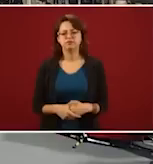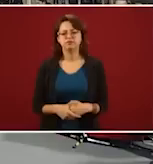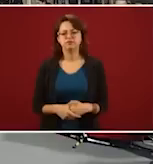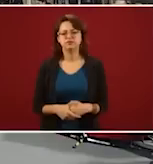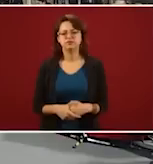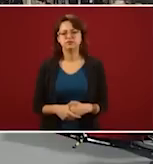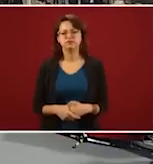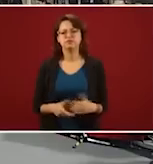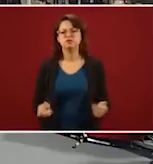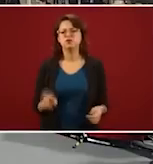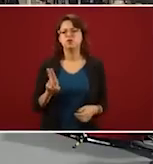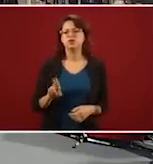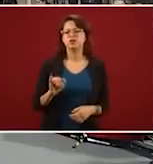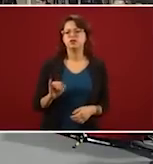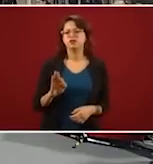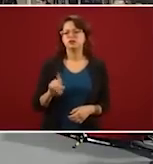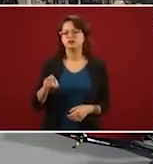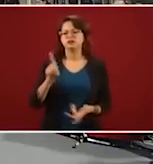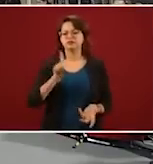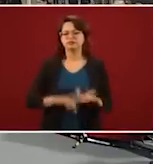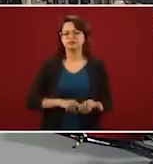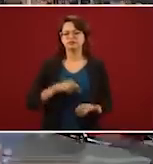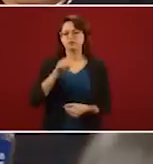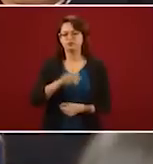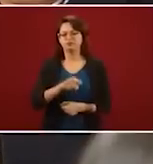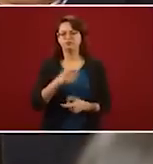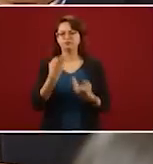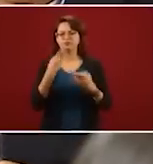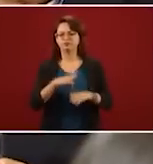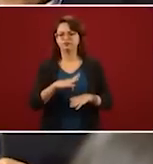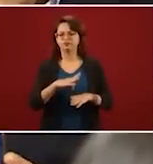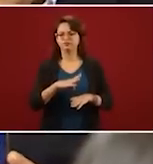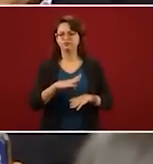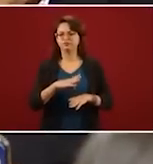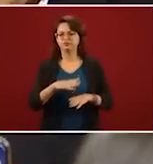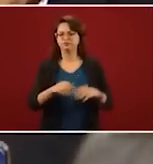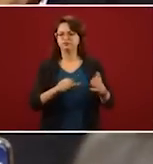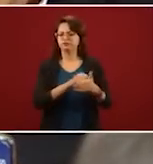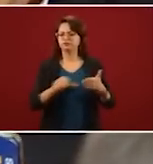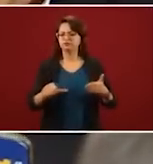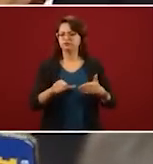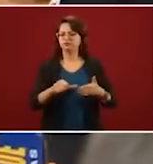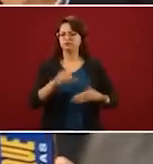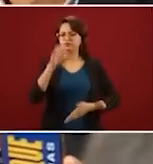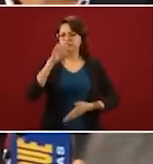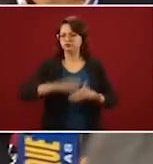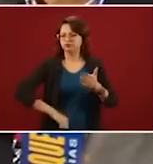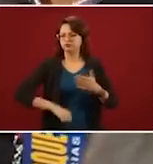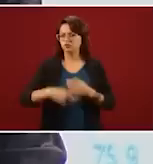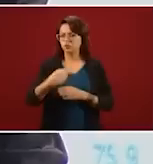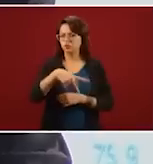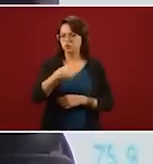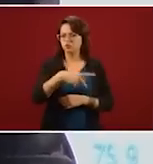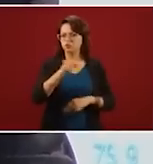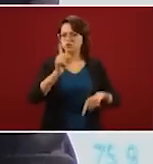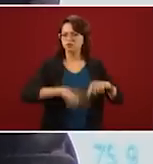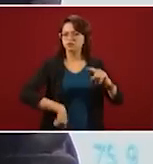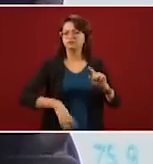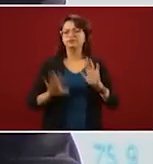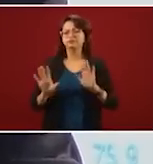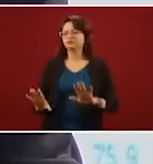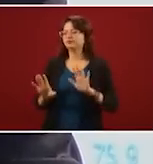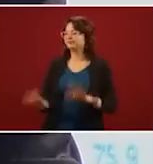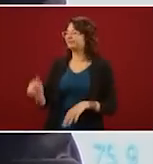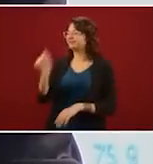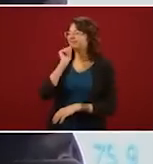unidad de inteligencia financiera contempla asegurarle sus cuentas. Pero no queremos adelantar nada. Vamos a iniciar